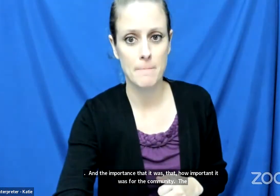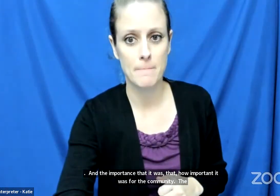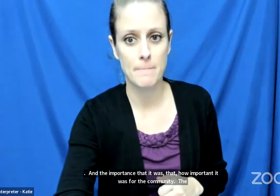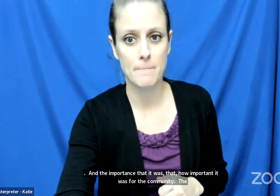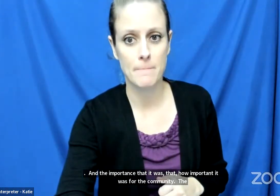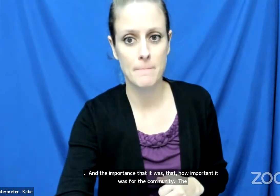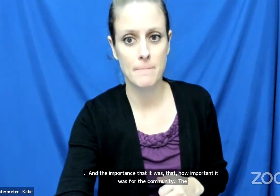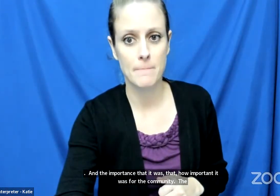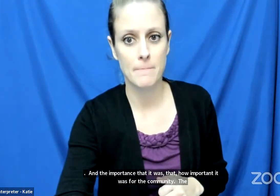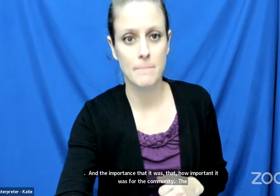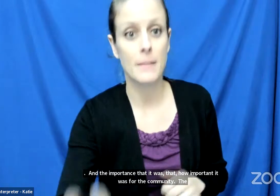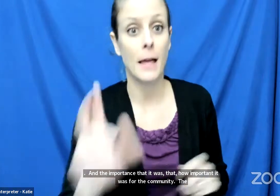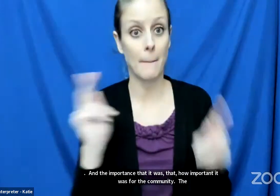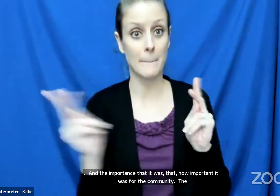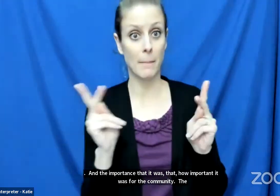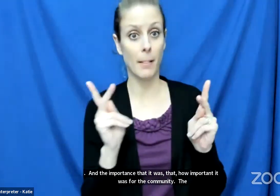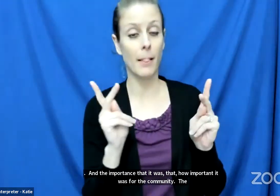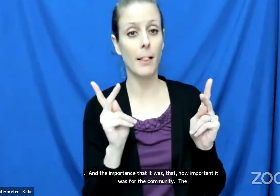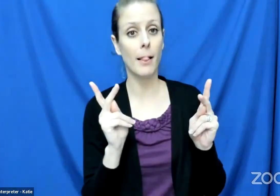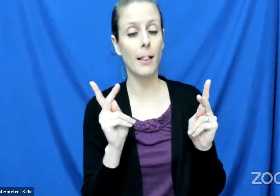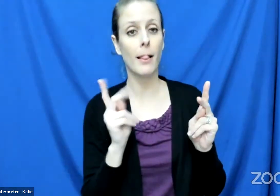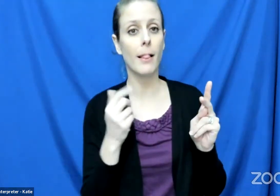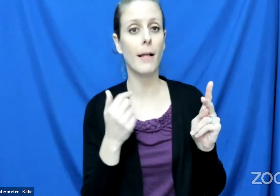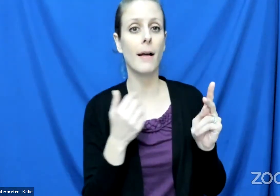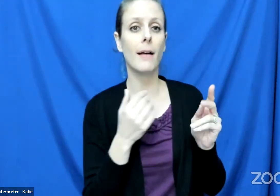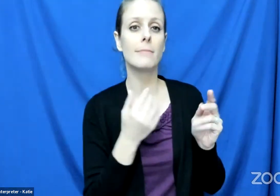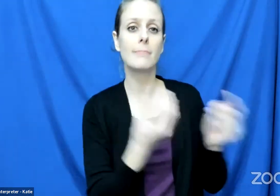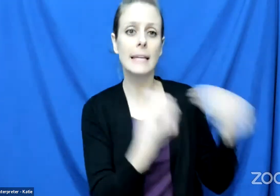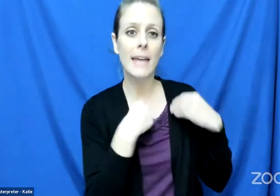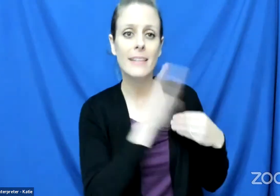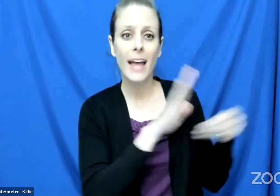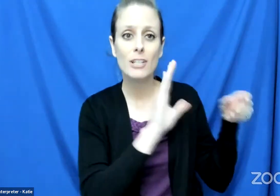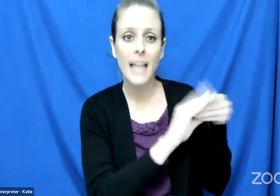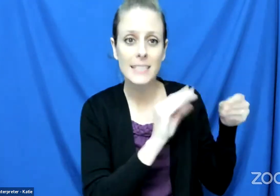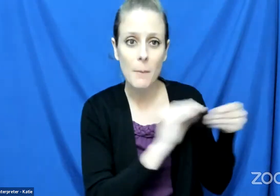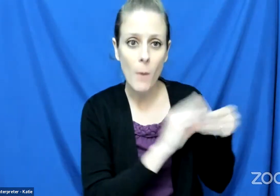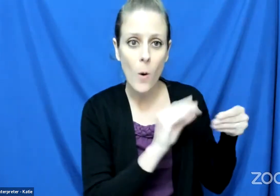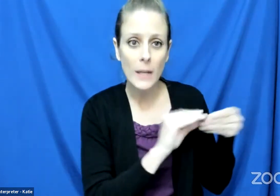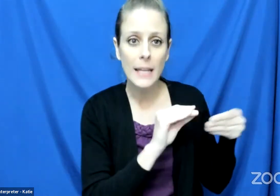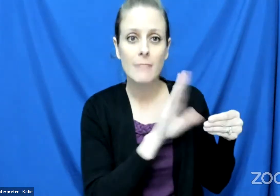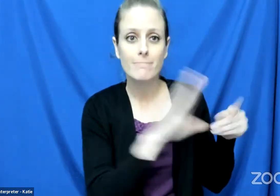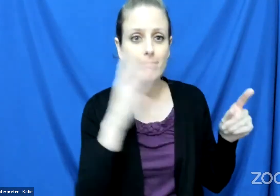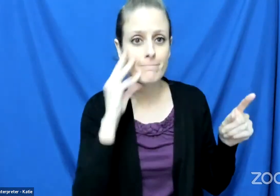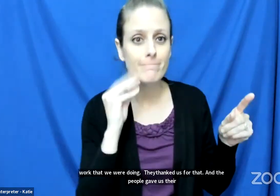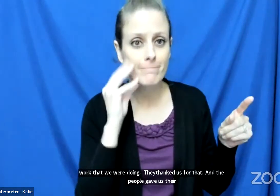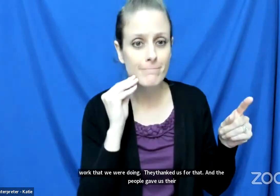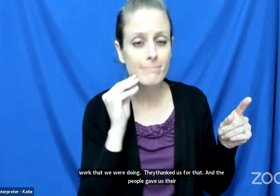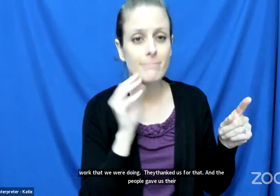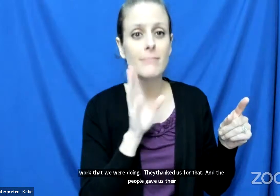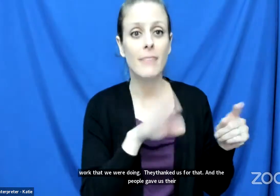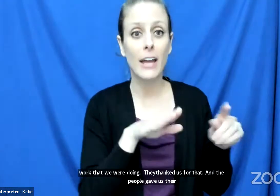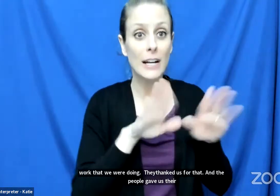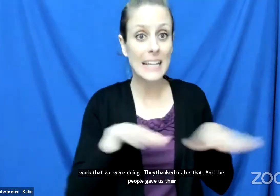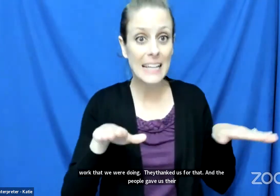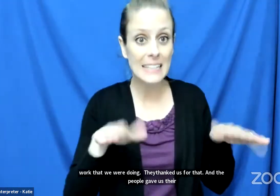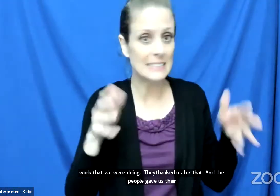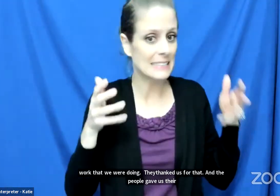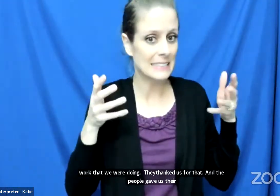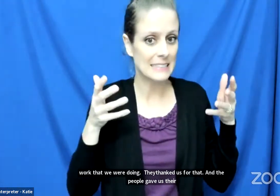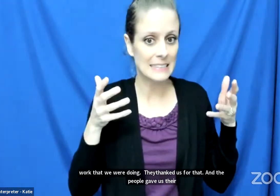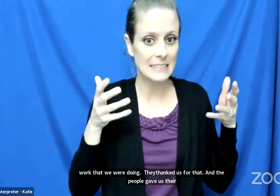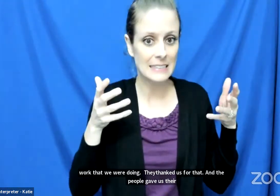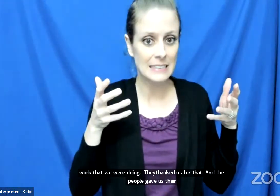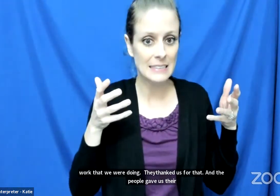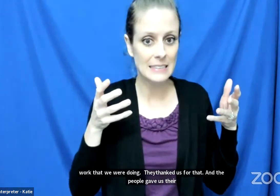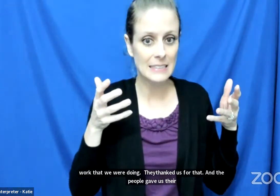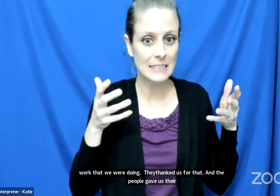testimonios en cuanto que sus hijos no querían las vacunas. Sentían que era un chip lo que les estaban poniendo y que ellos no querían